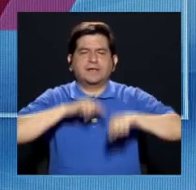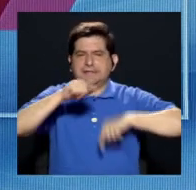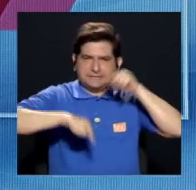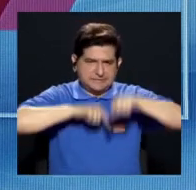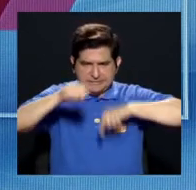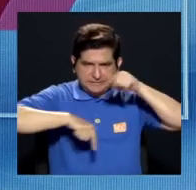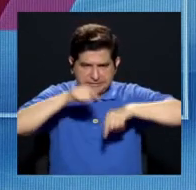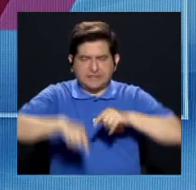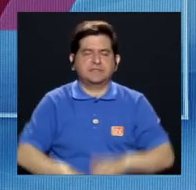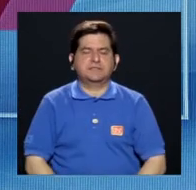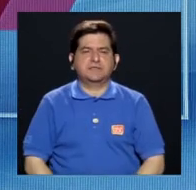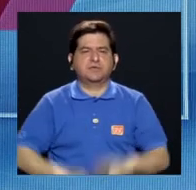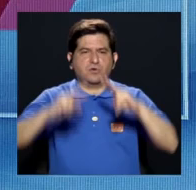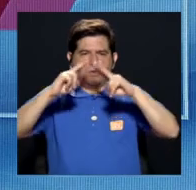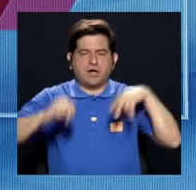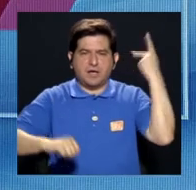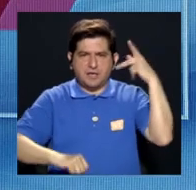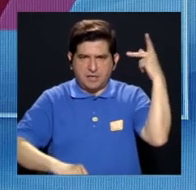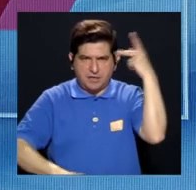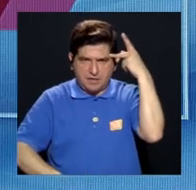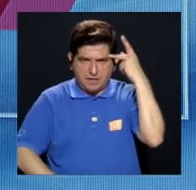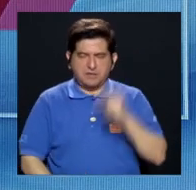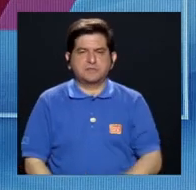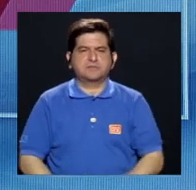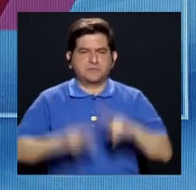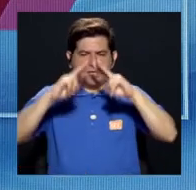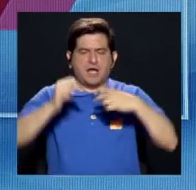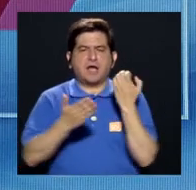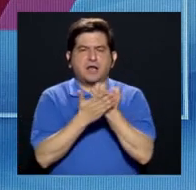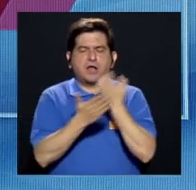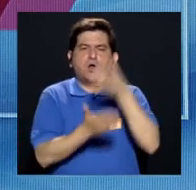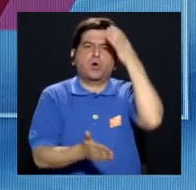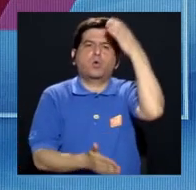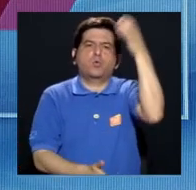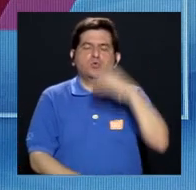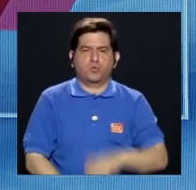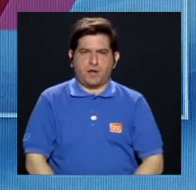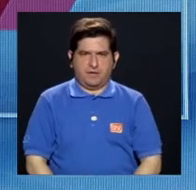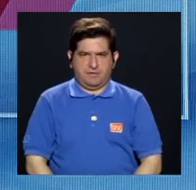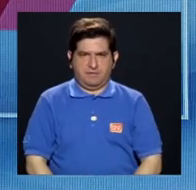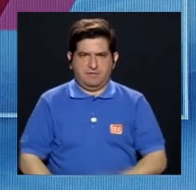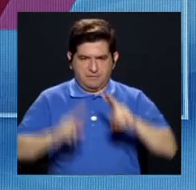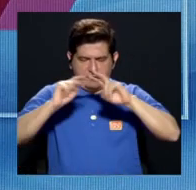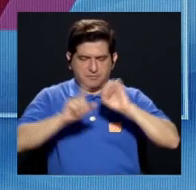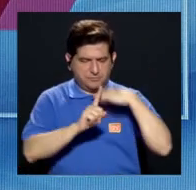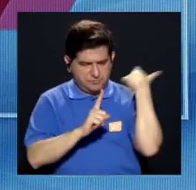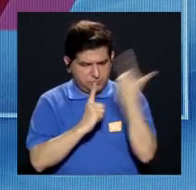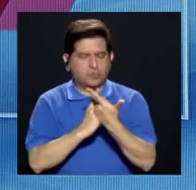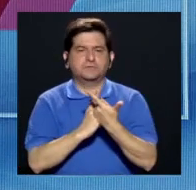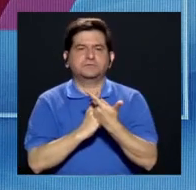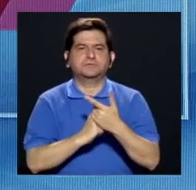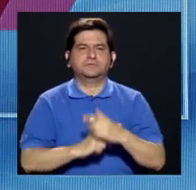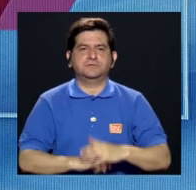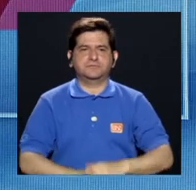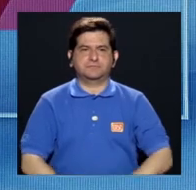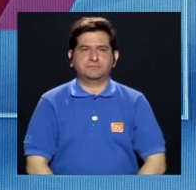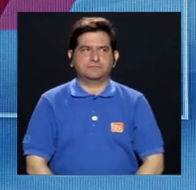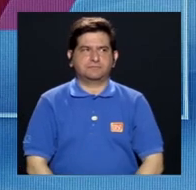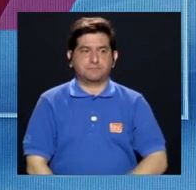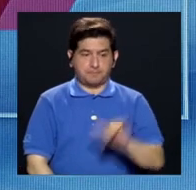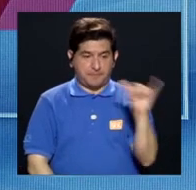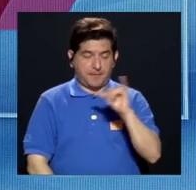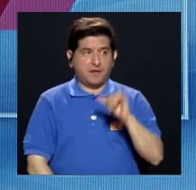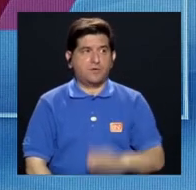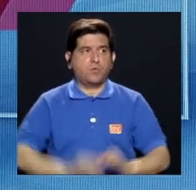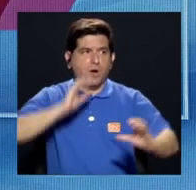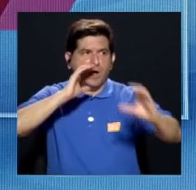crítico, análisis político, análisis económico y cultural, análisis social, y también